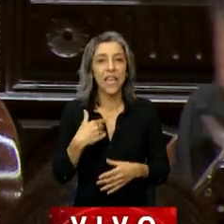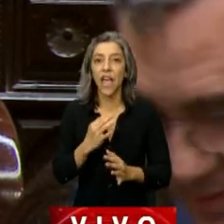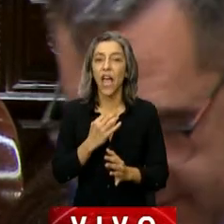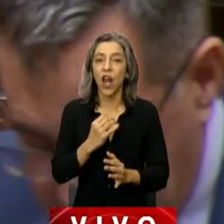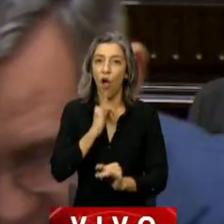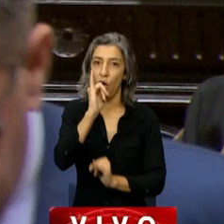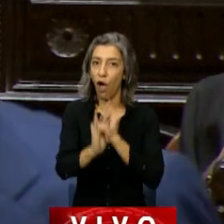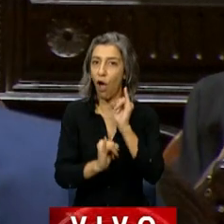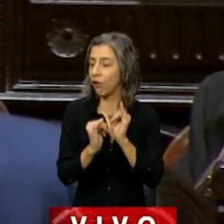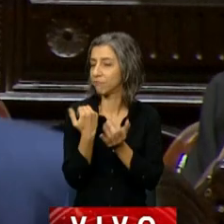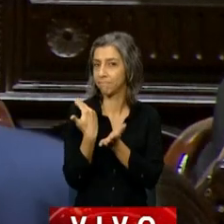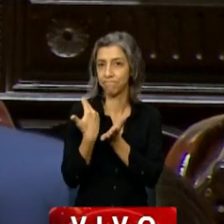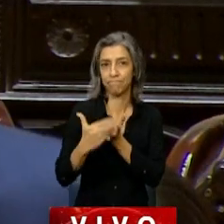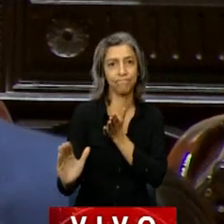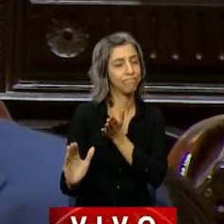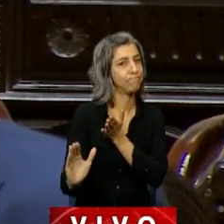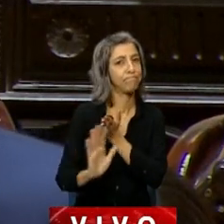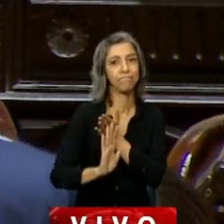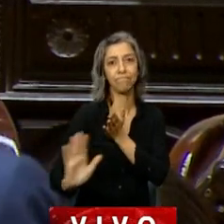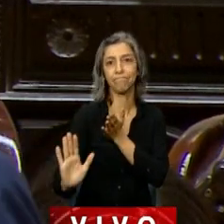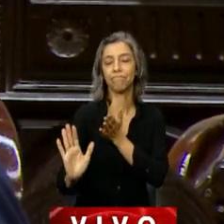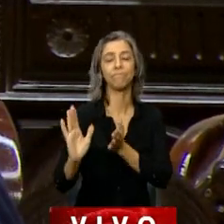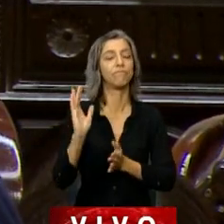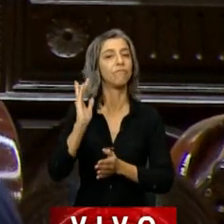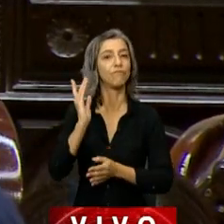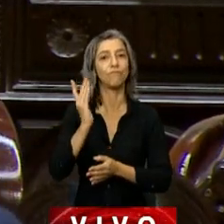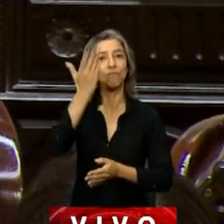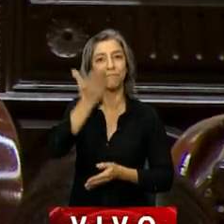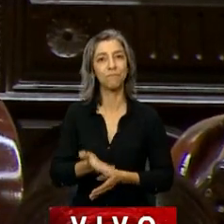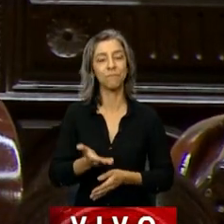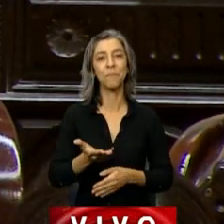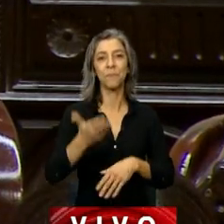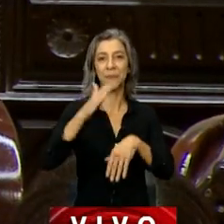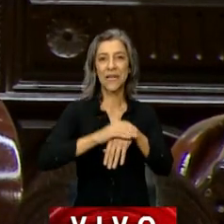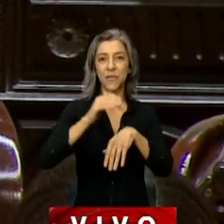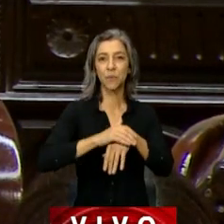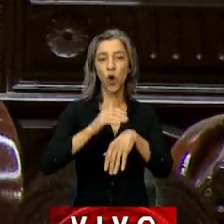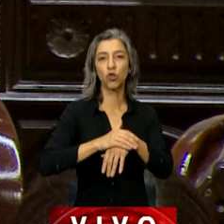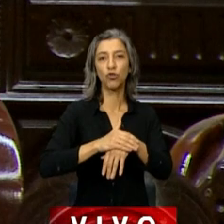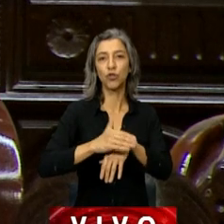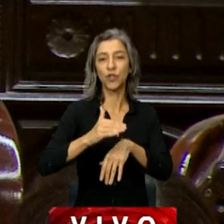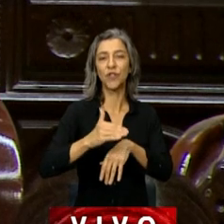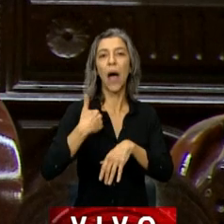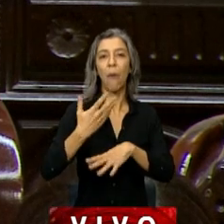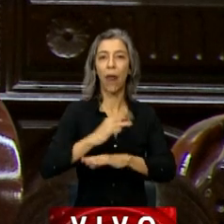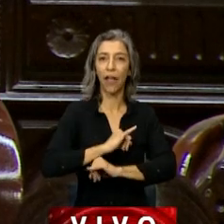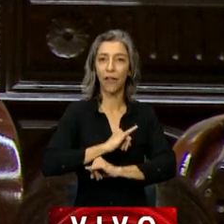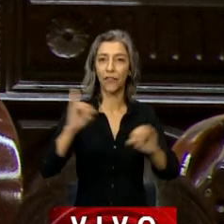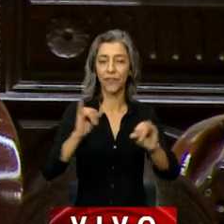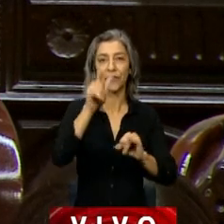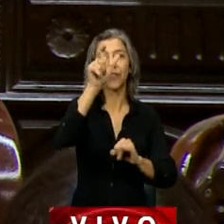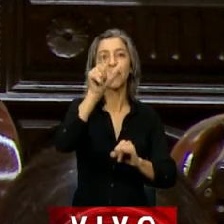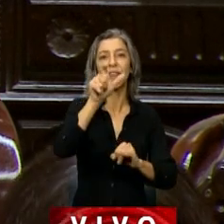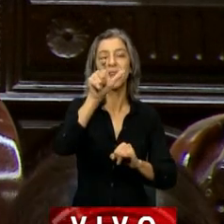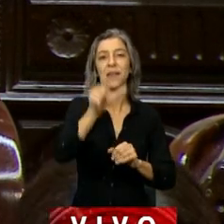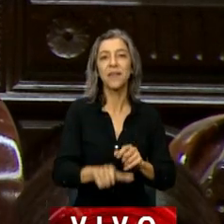a las expresiones de la vocera presidencial o portavoza, como se hace llamar, la señora Gabriela